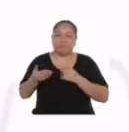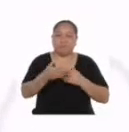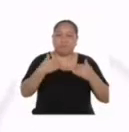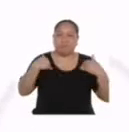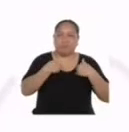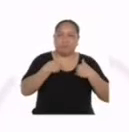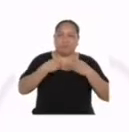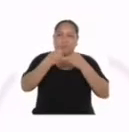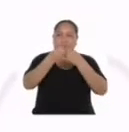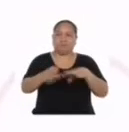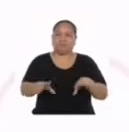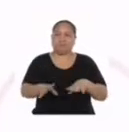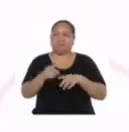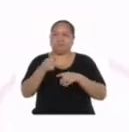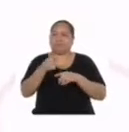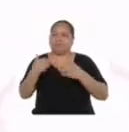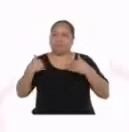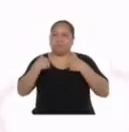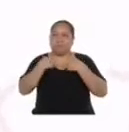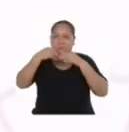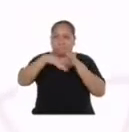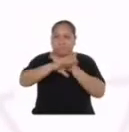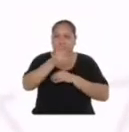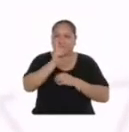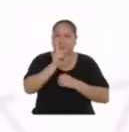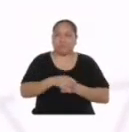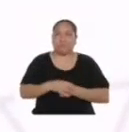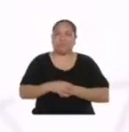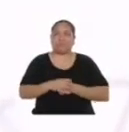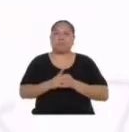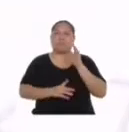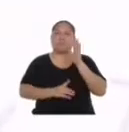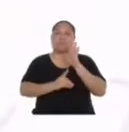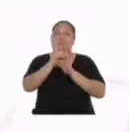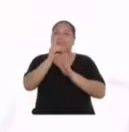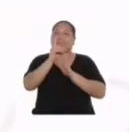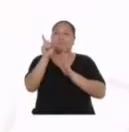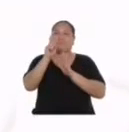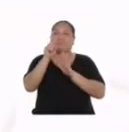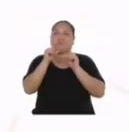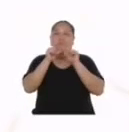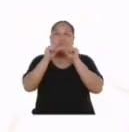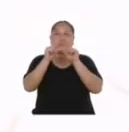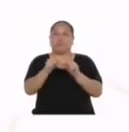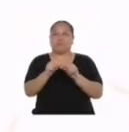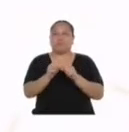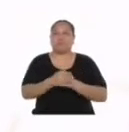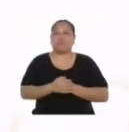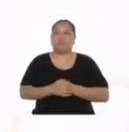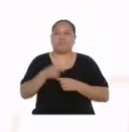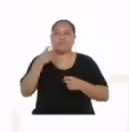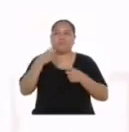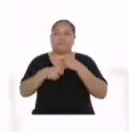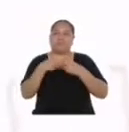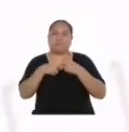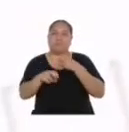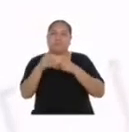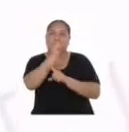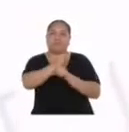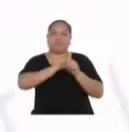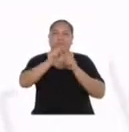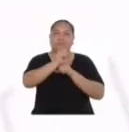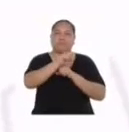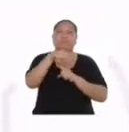y pérdida de la diversidad biológica, desarrollo insostenible y conflictos sociales